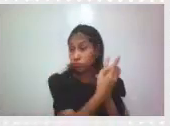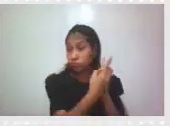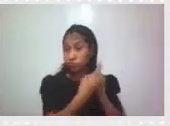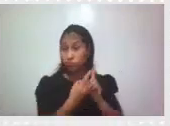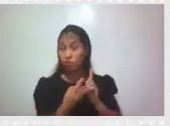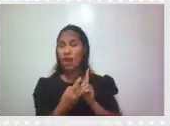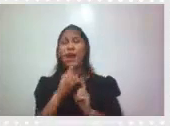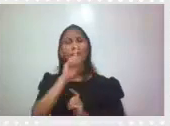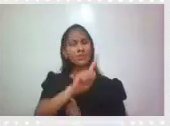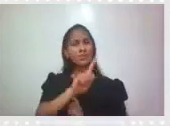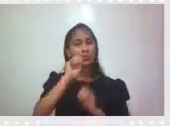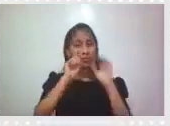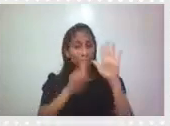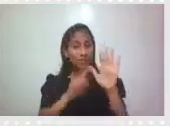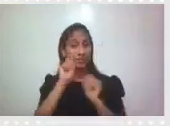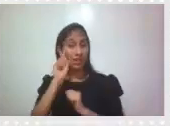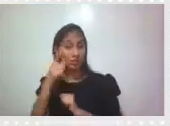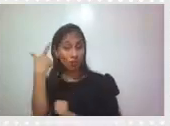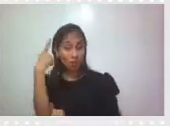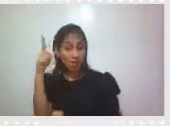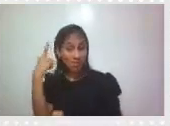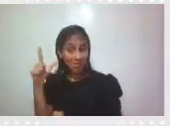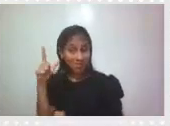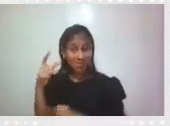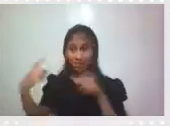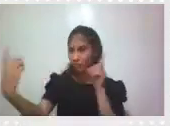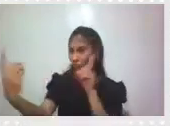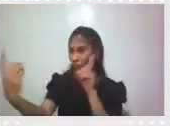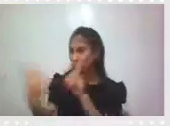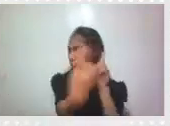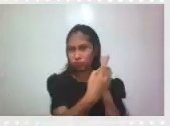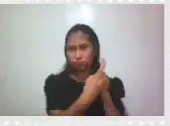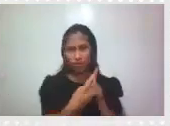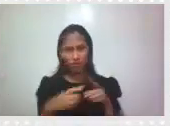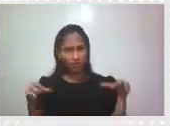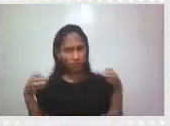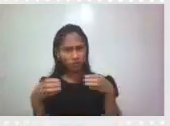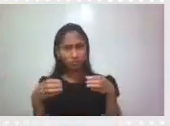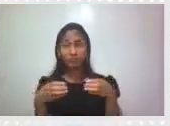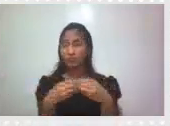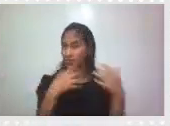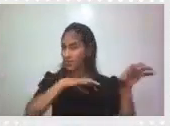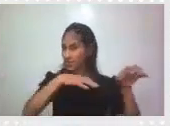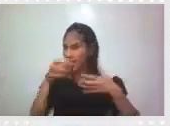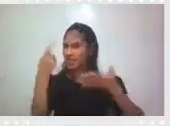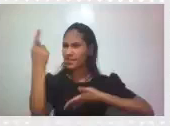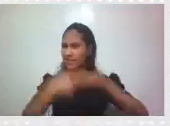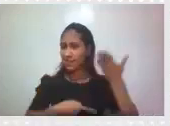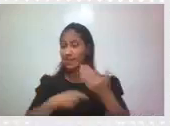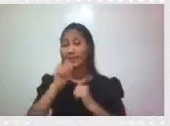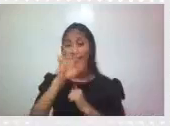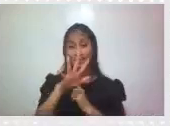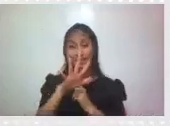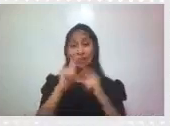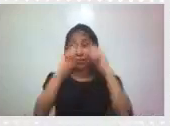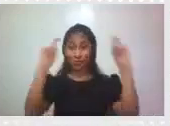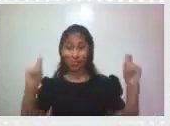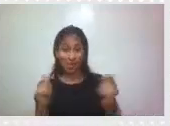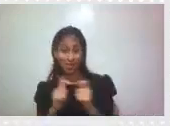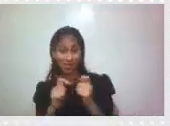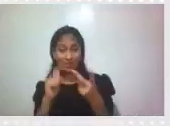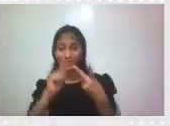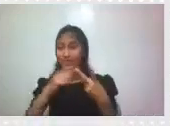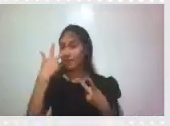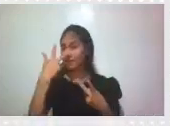y capacitarlos en los temas de certificación ambiental. Hicimos 5 talleres, 3 jornadas informativas